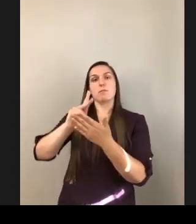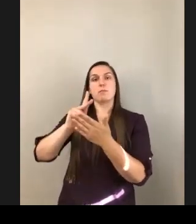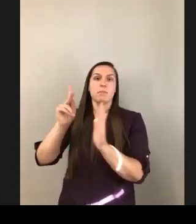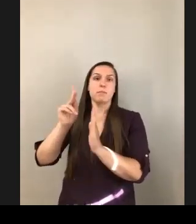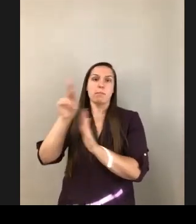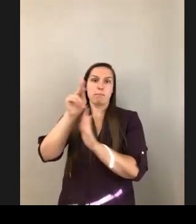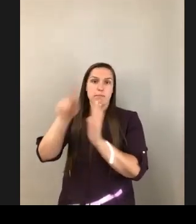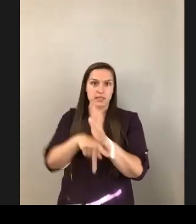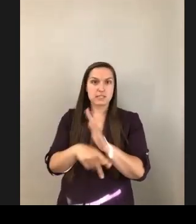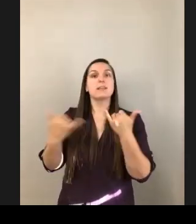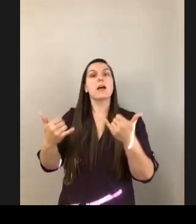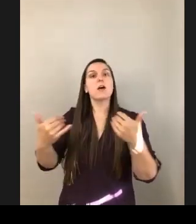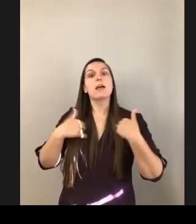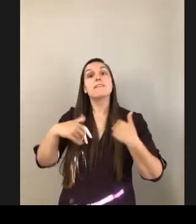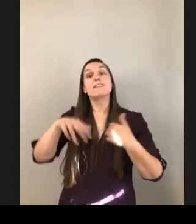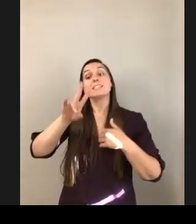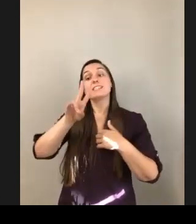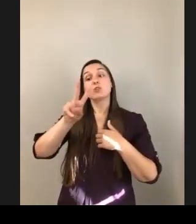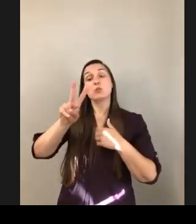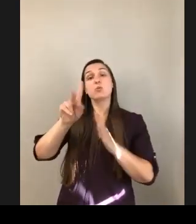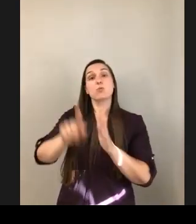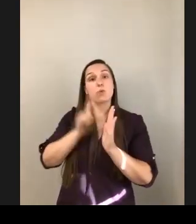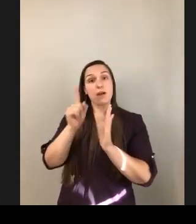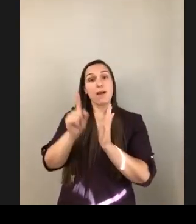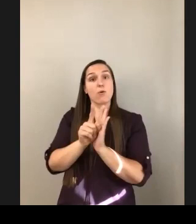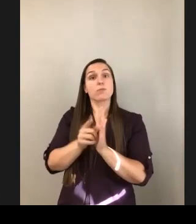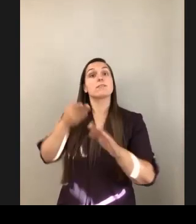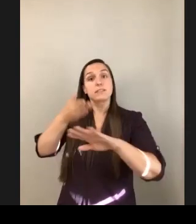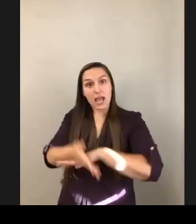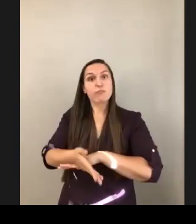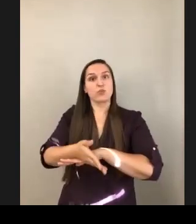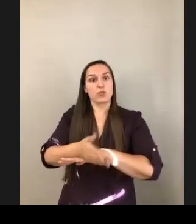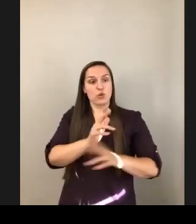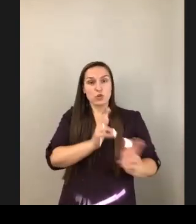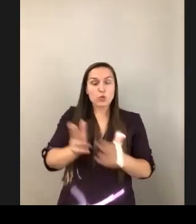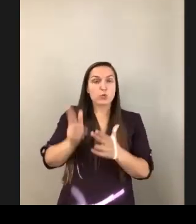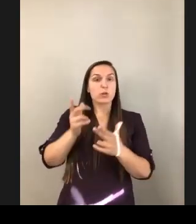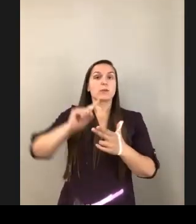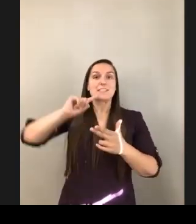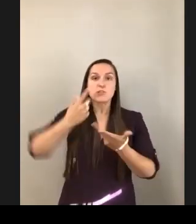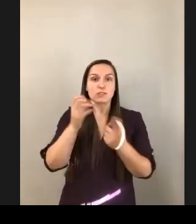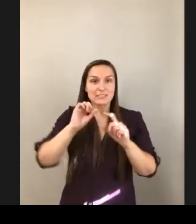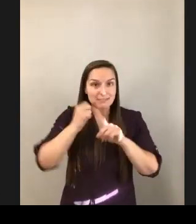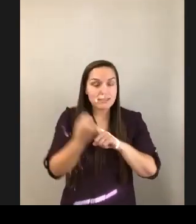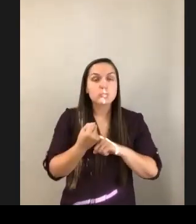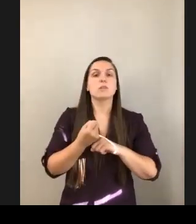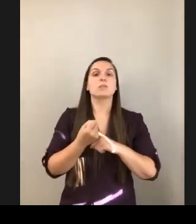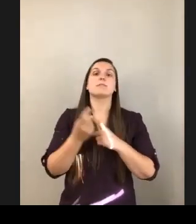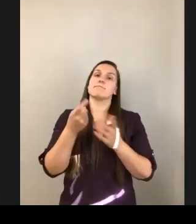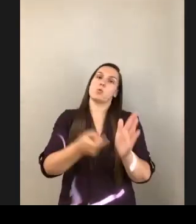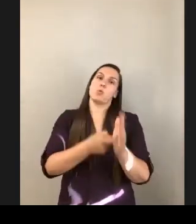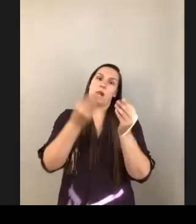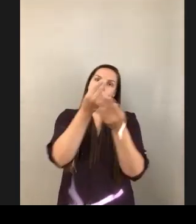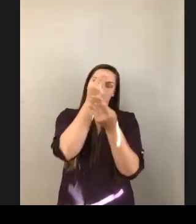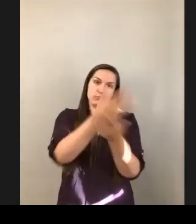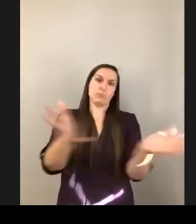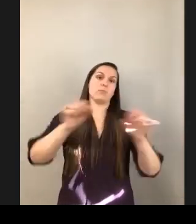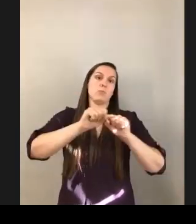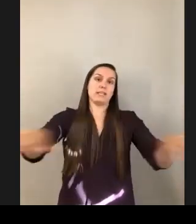política. Ahora, dentro de 72 horas de un incidente crítico, tenemos que revelar